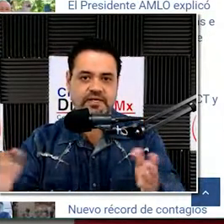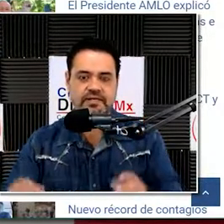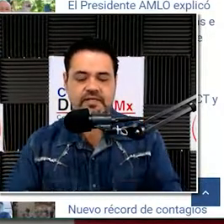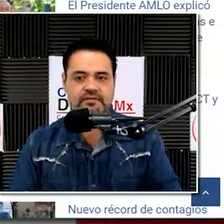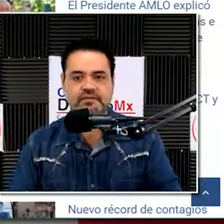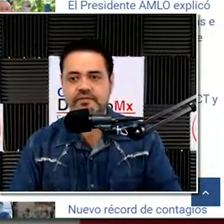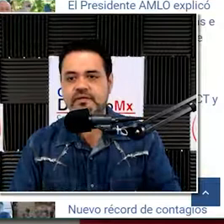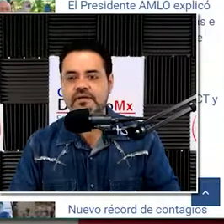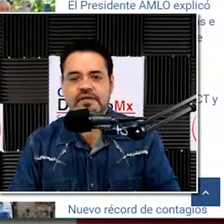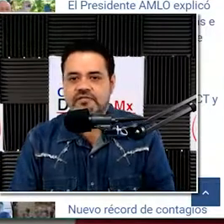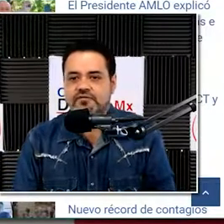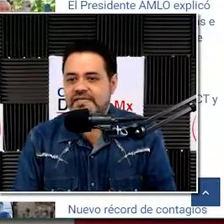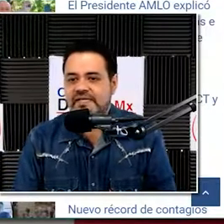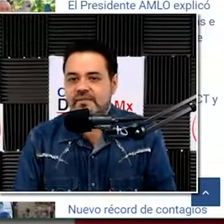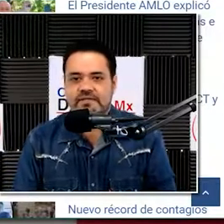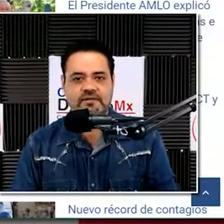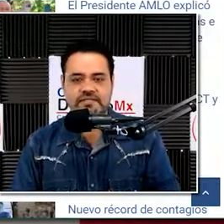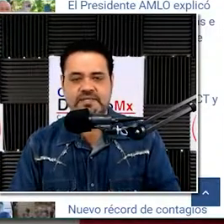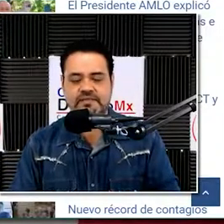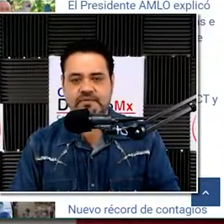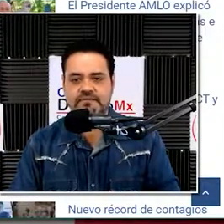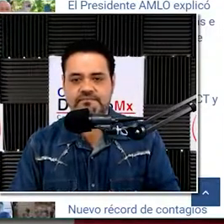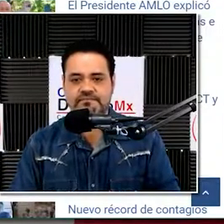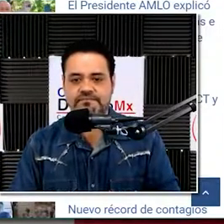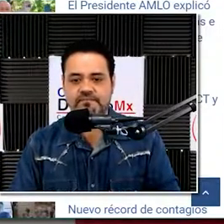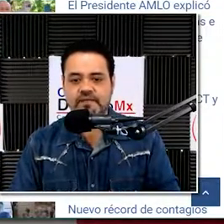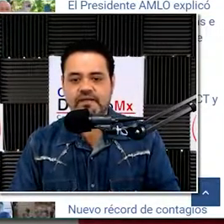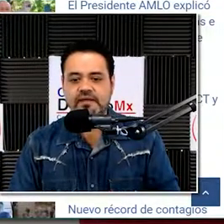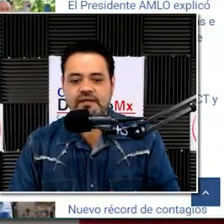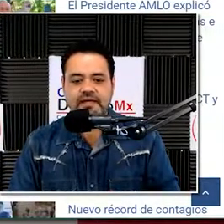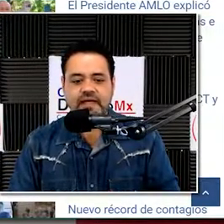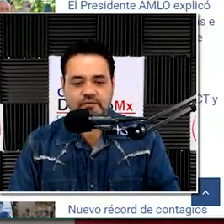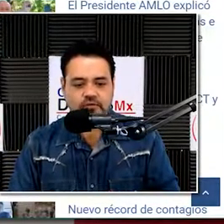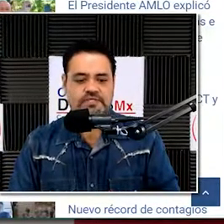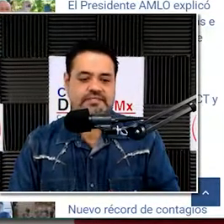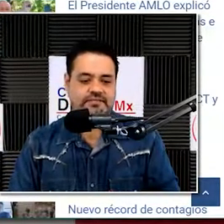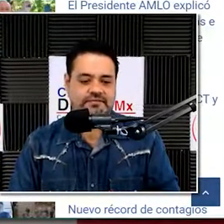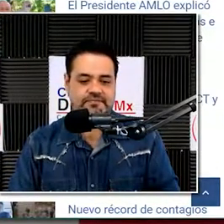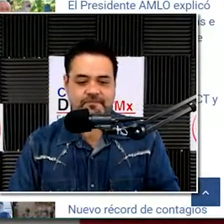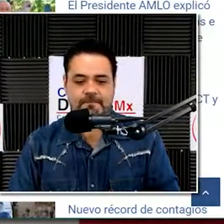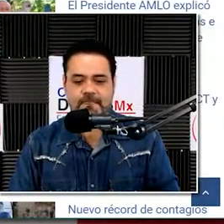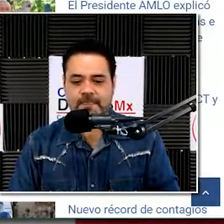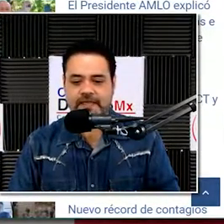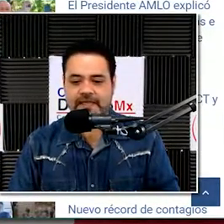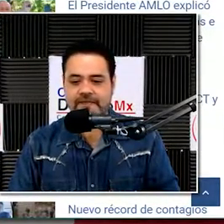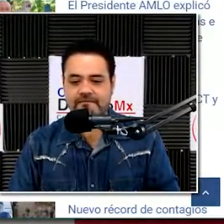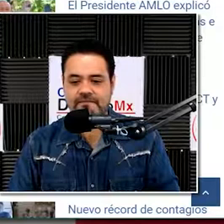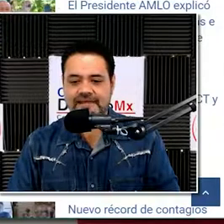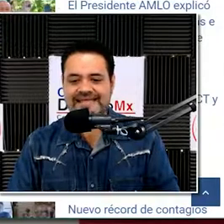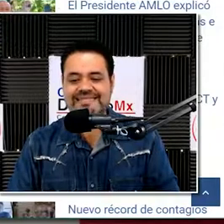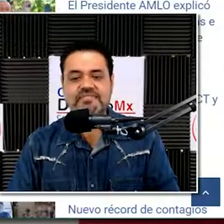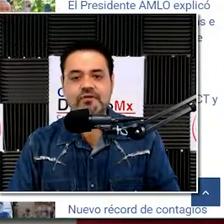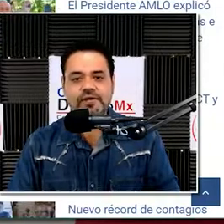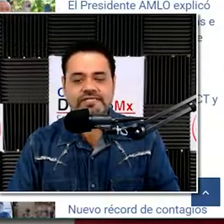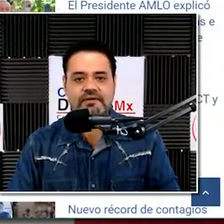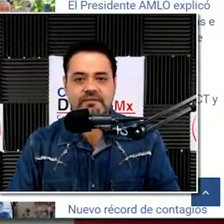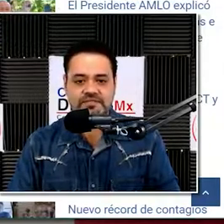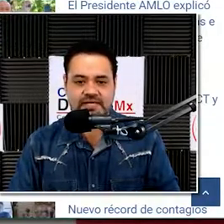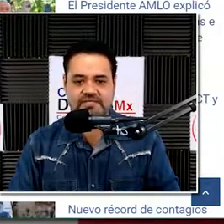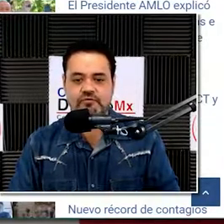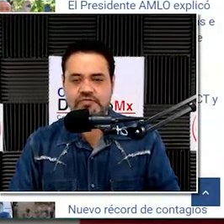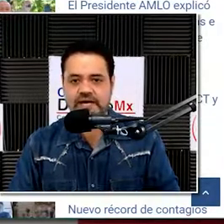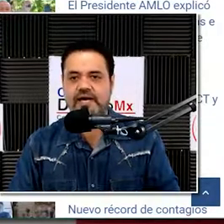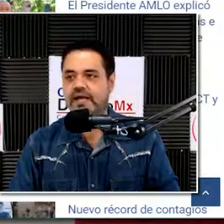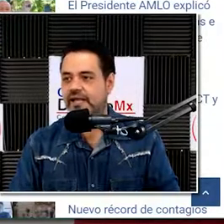a quién le entregué el dinero. Eso es básicamente en lo que está el tema. Entonces, las historias que